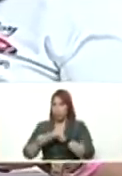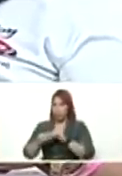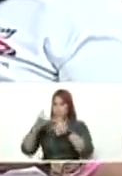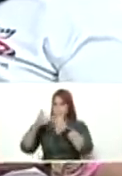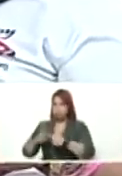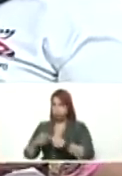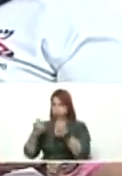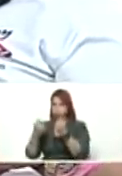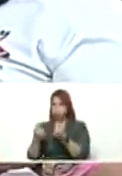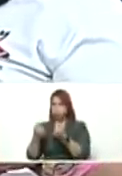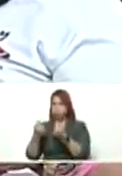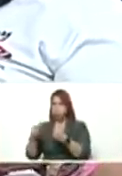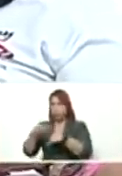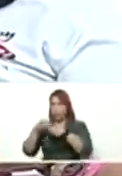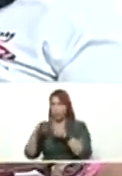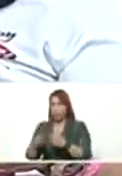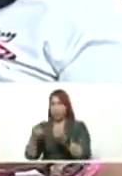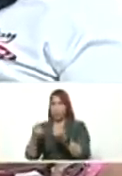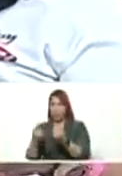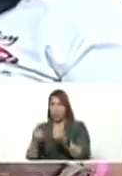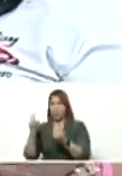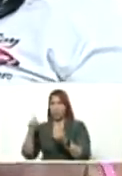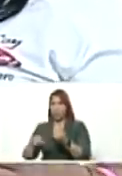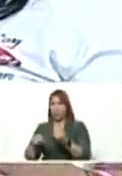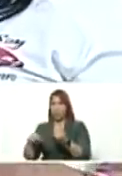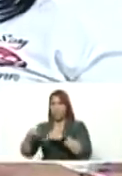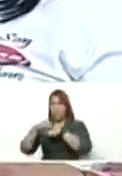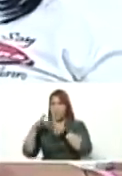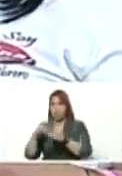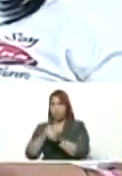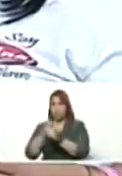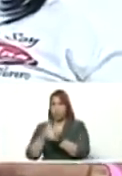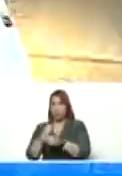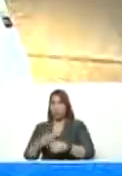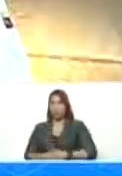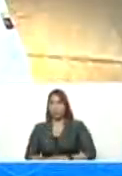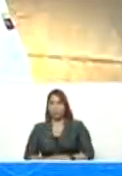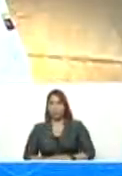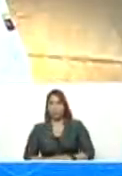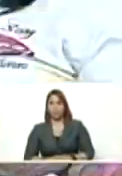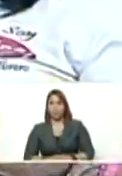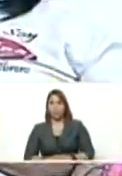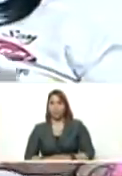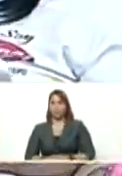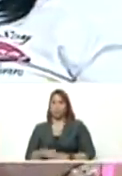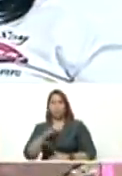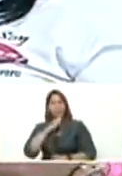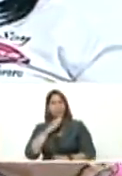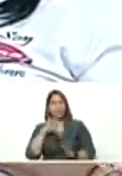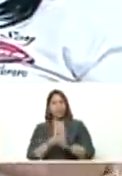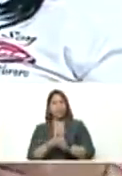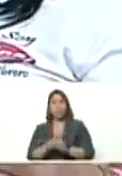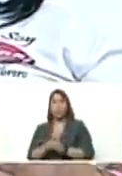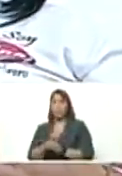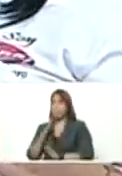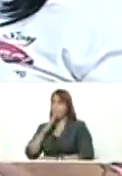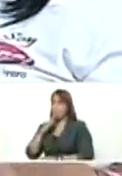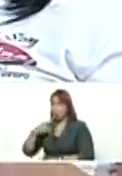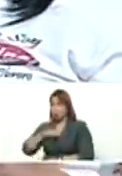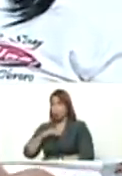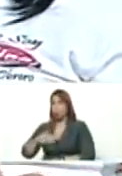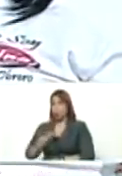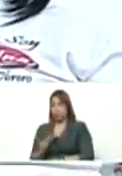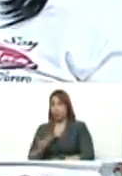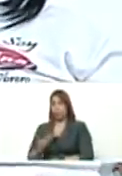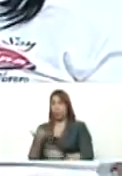administrado por el Ministerio de Finanzas y el Ministerio del Trabajo. ¿Un fondo de qué? Un fondo que podamos nosotros, en